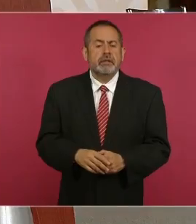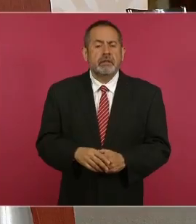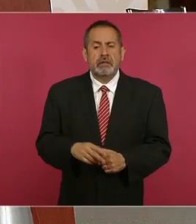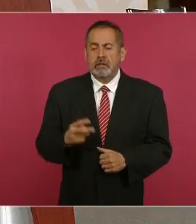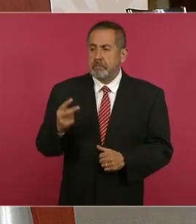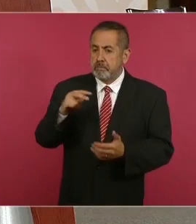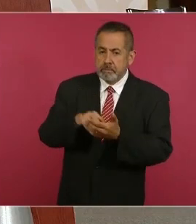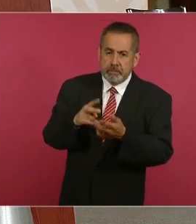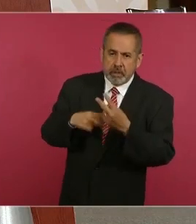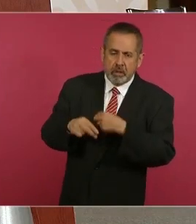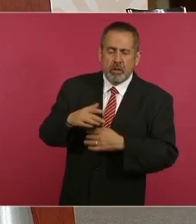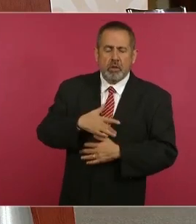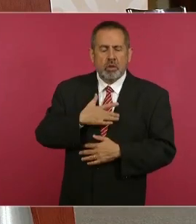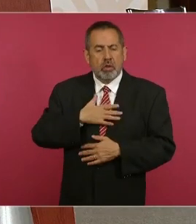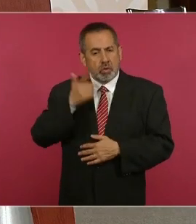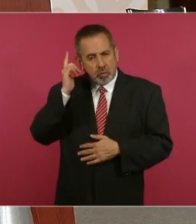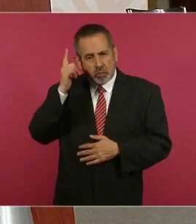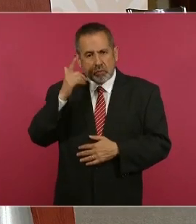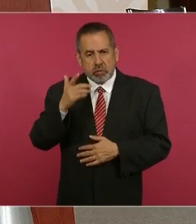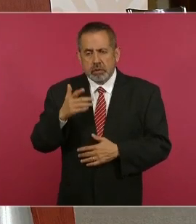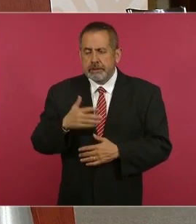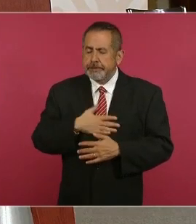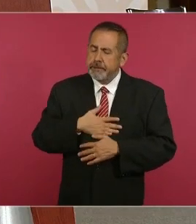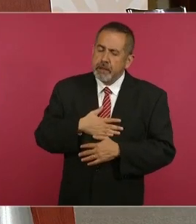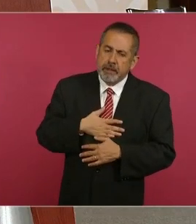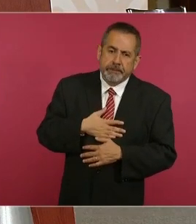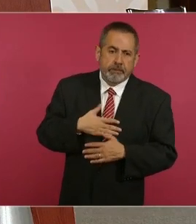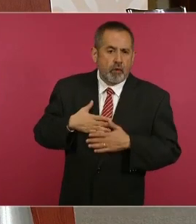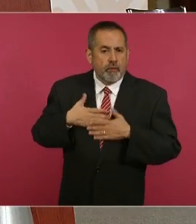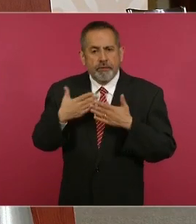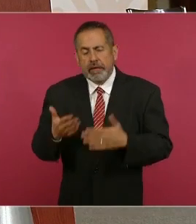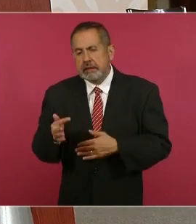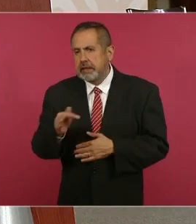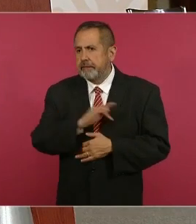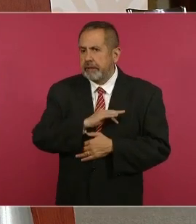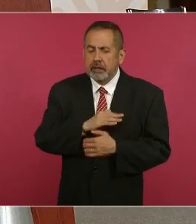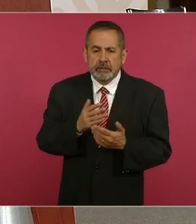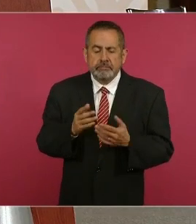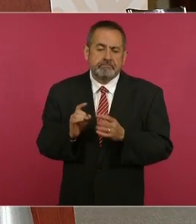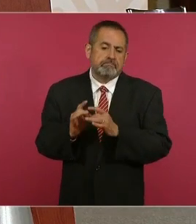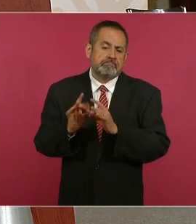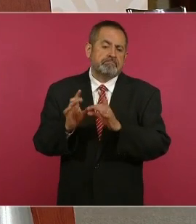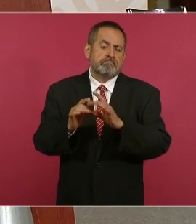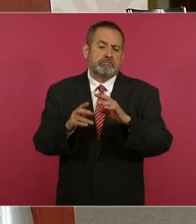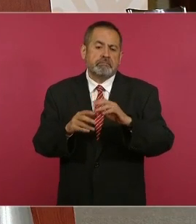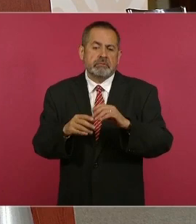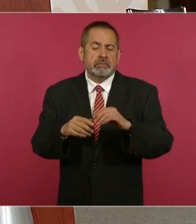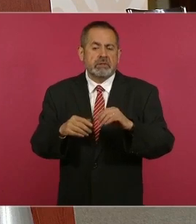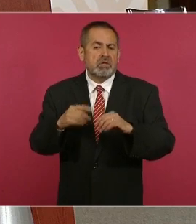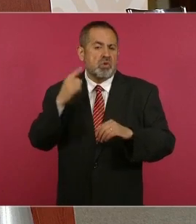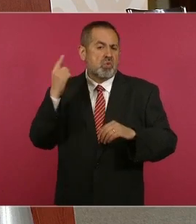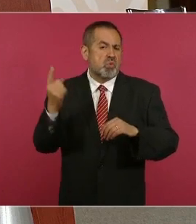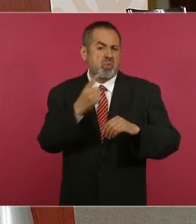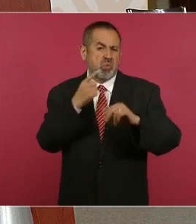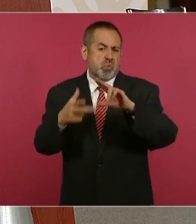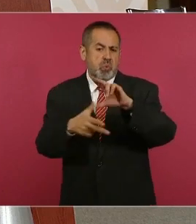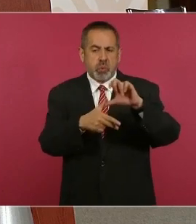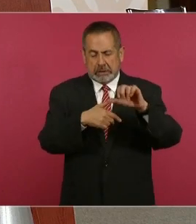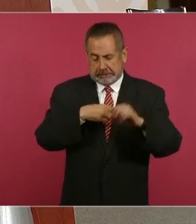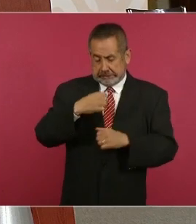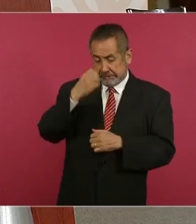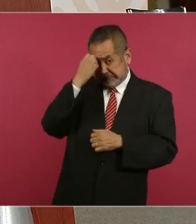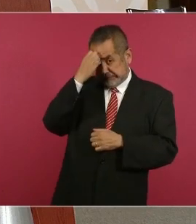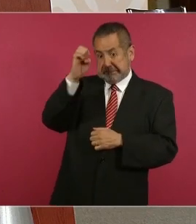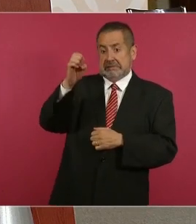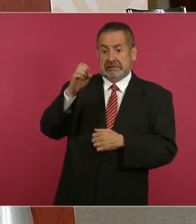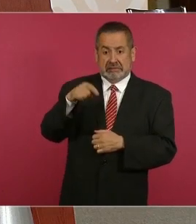da esperanza, nos da mucha fe por este fenómeno realmente pues atípico que